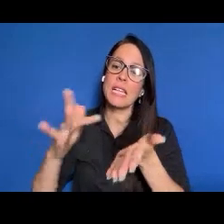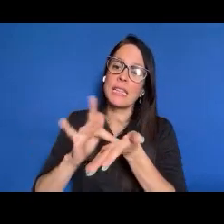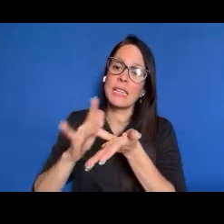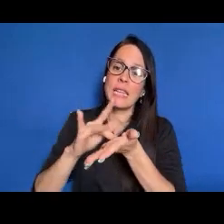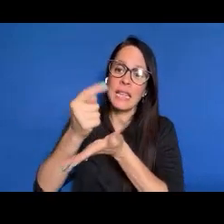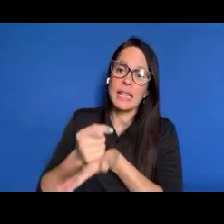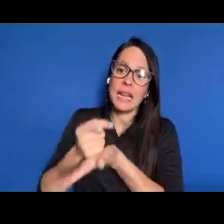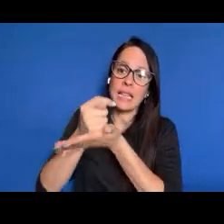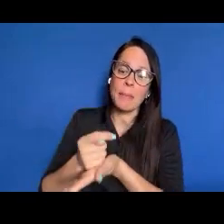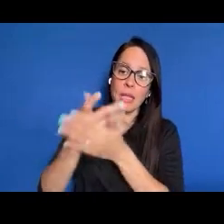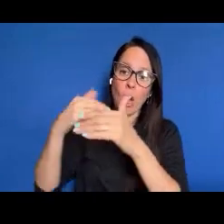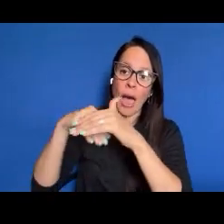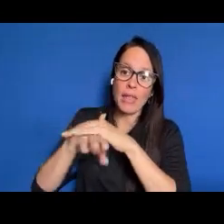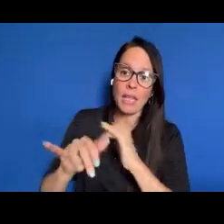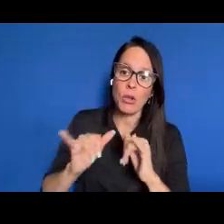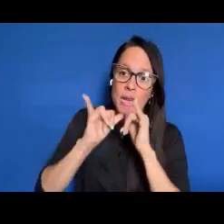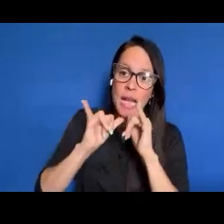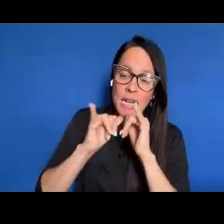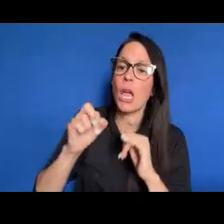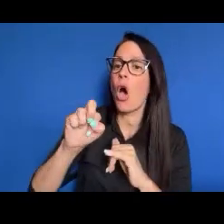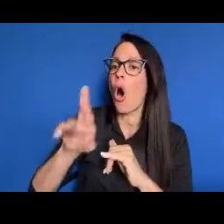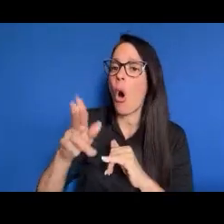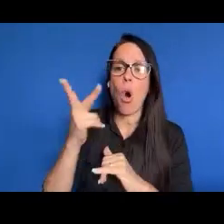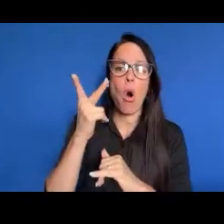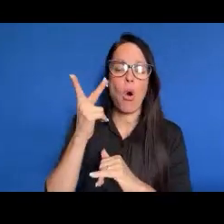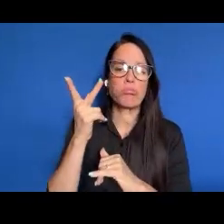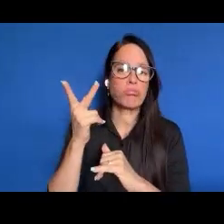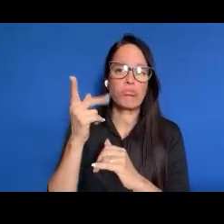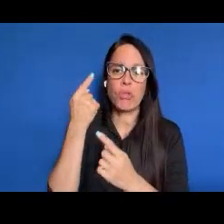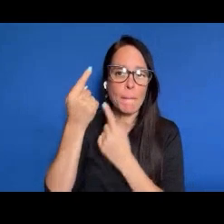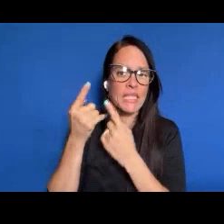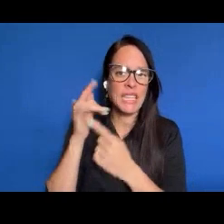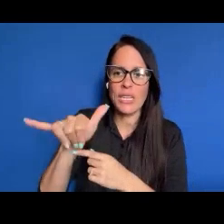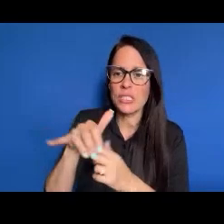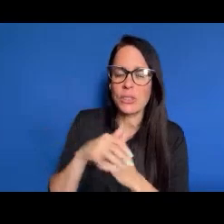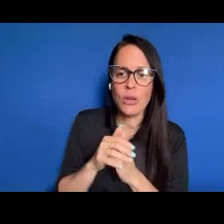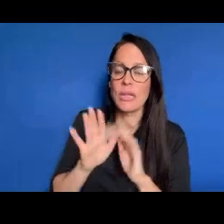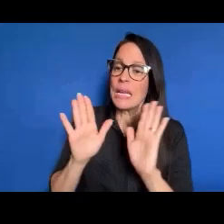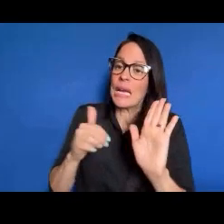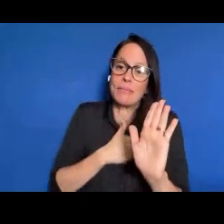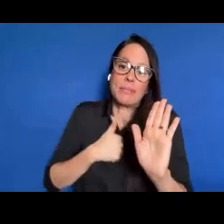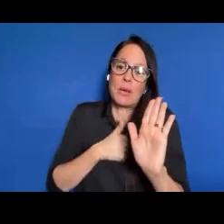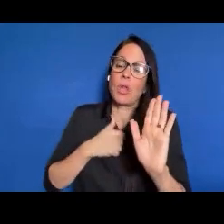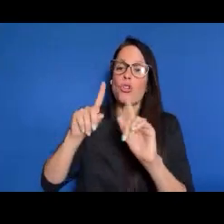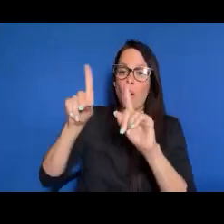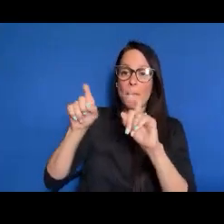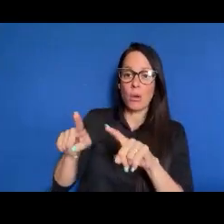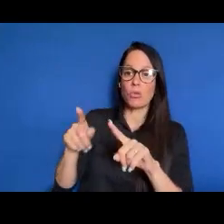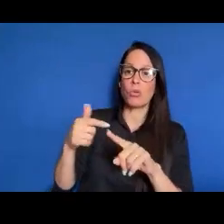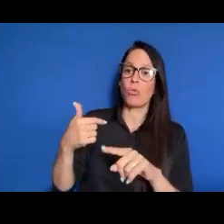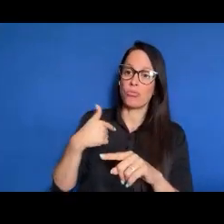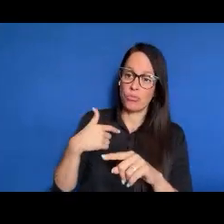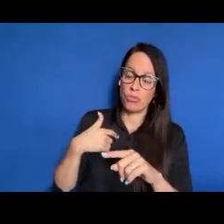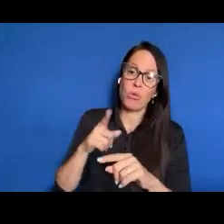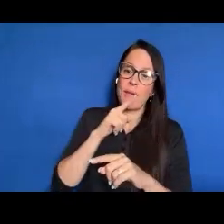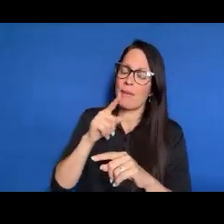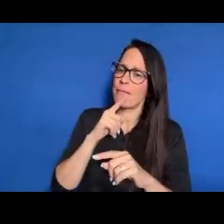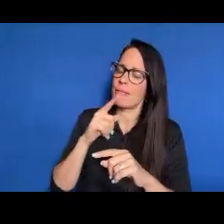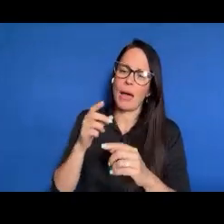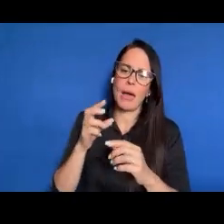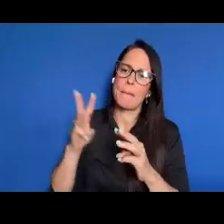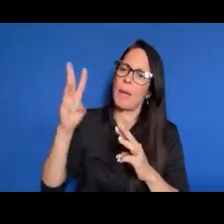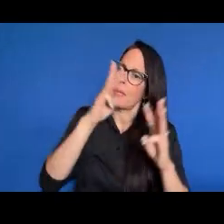se ha contemplado en ningún momento. Entonces, te pregunto, porque estoy llegando, no sé, y es un asunto que me ocupa mucho, porque la realidad es que si tú